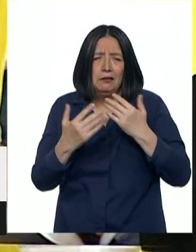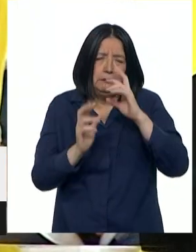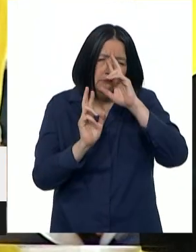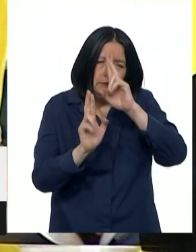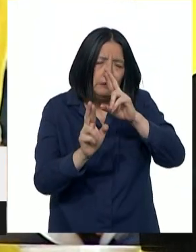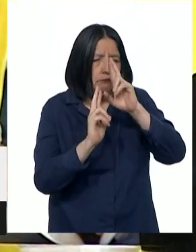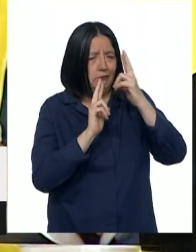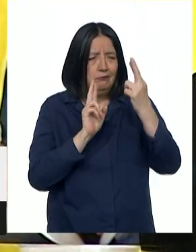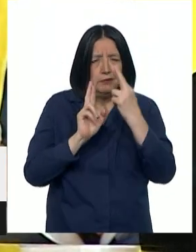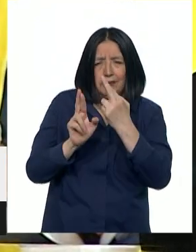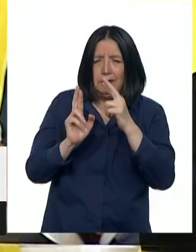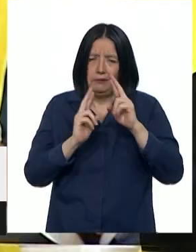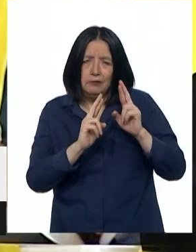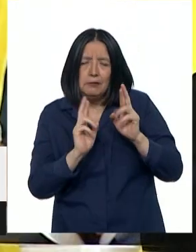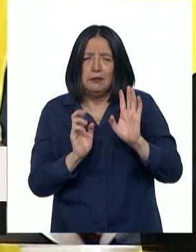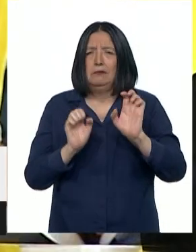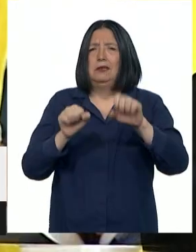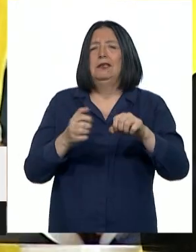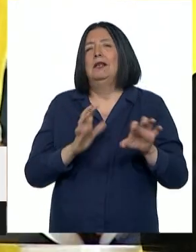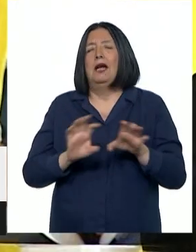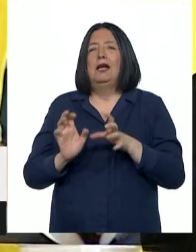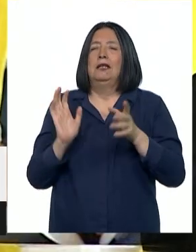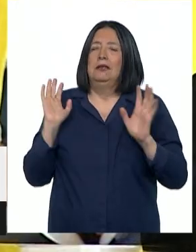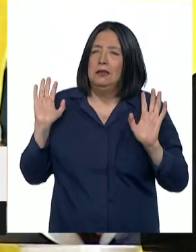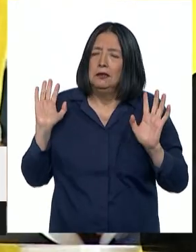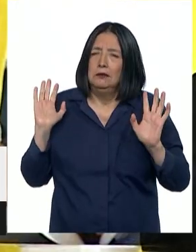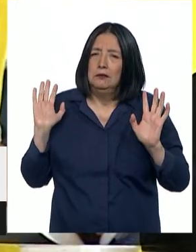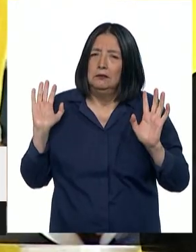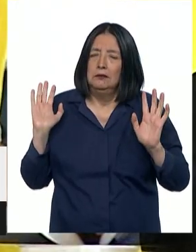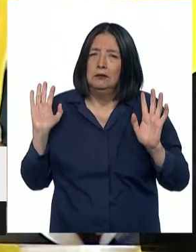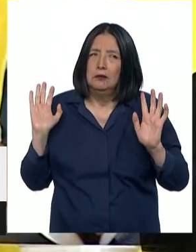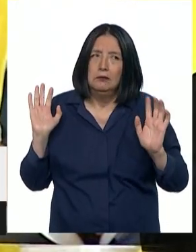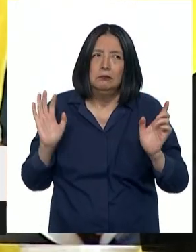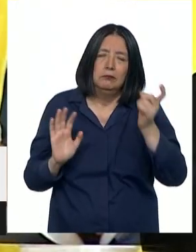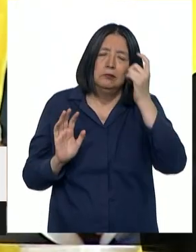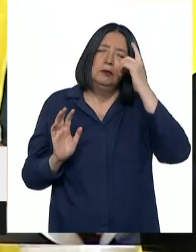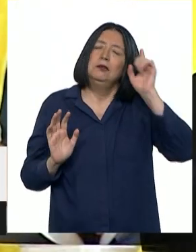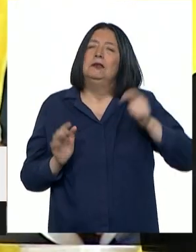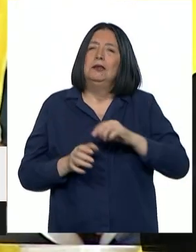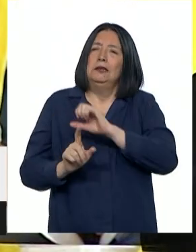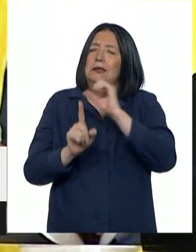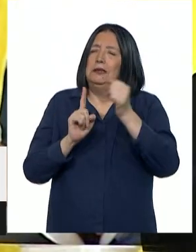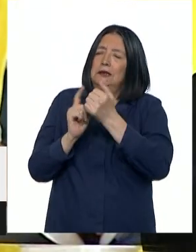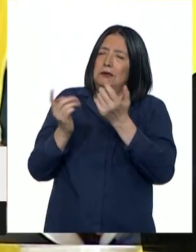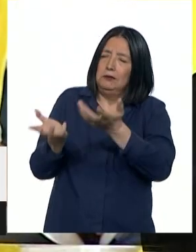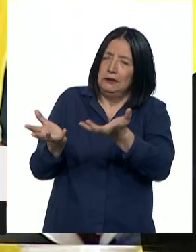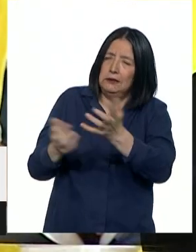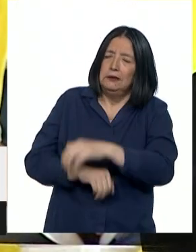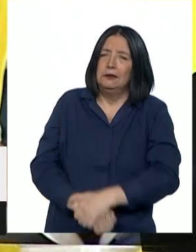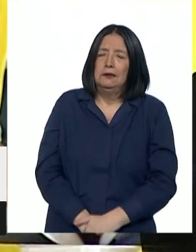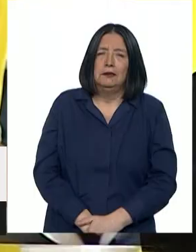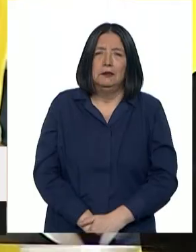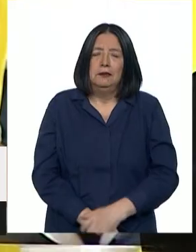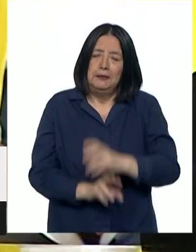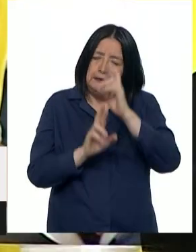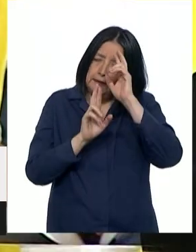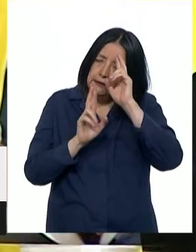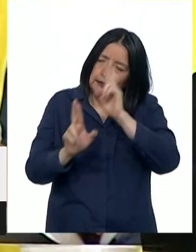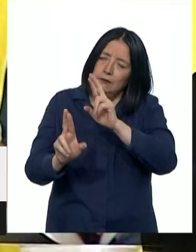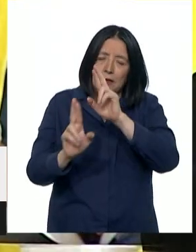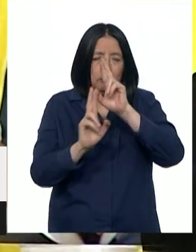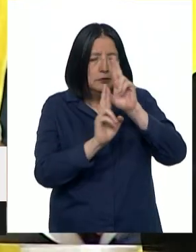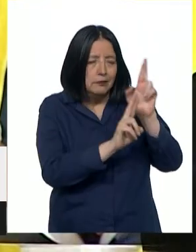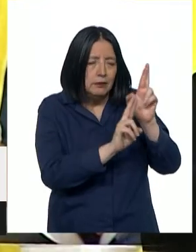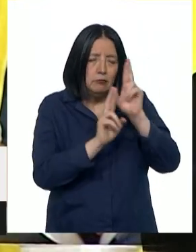respeto. Y hagamos como política de la sociedad el respeto